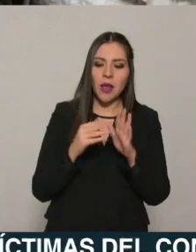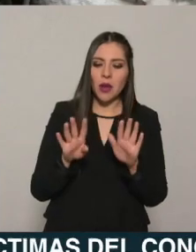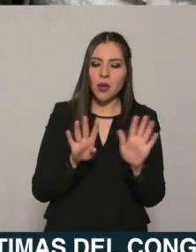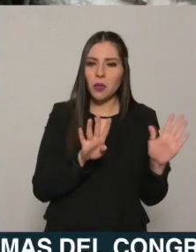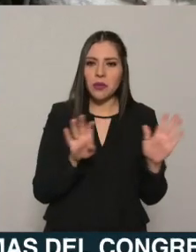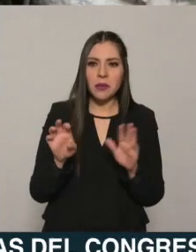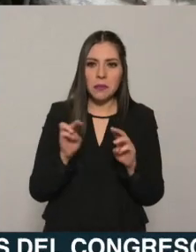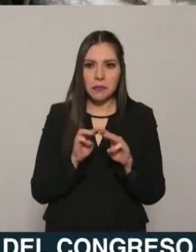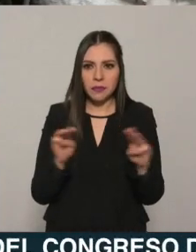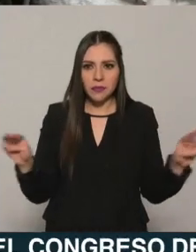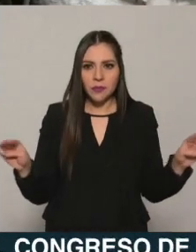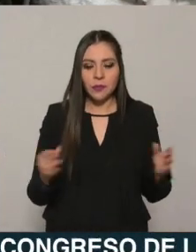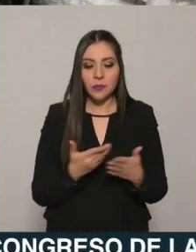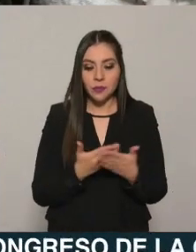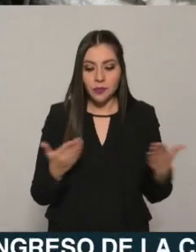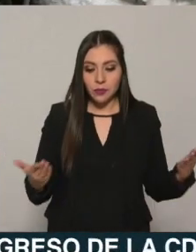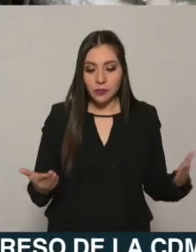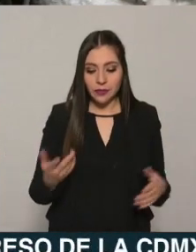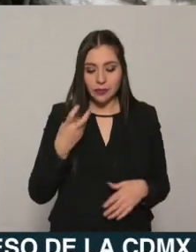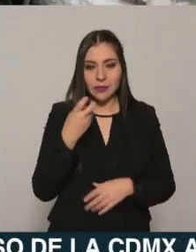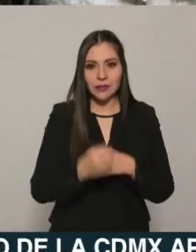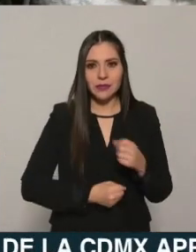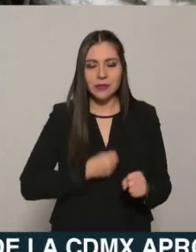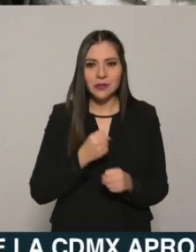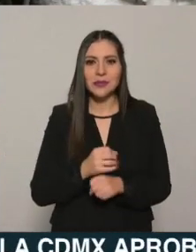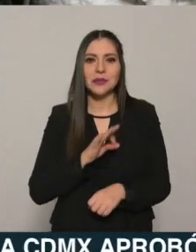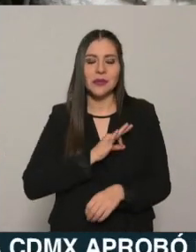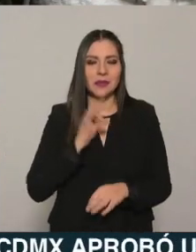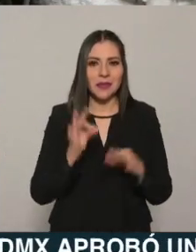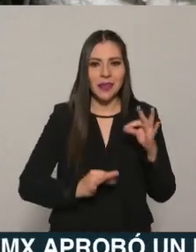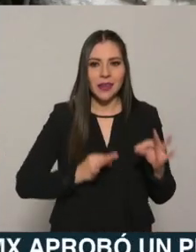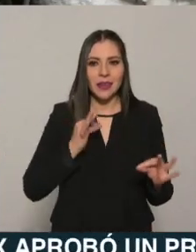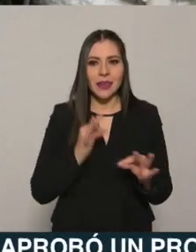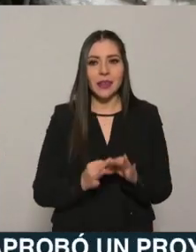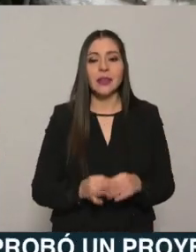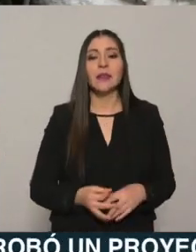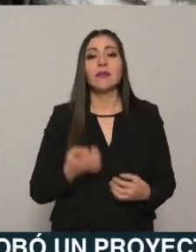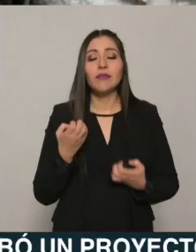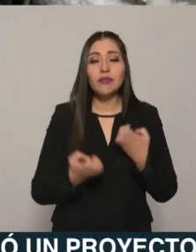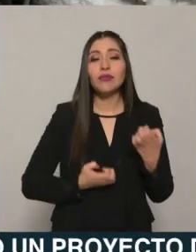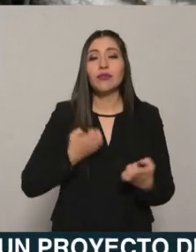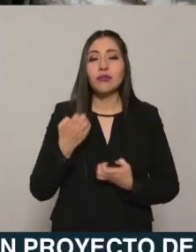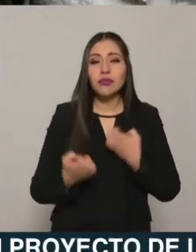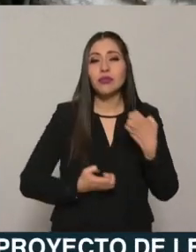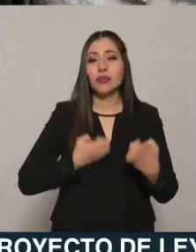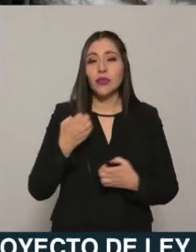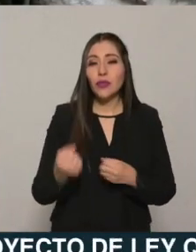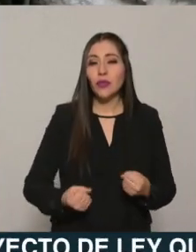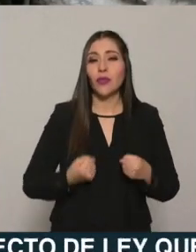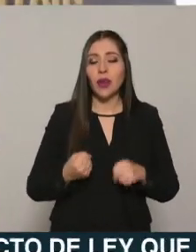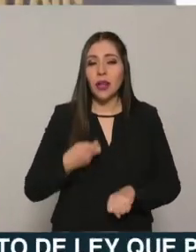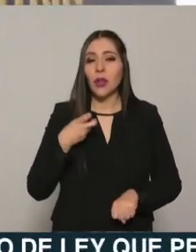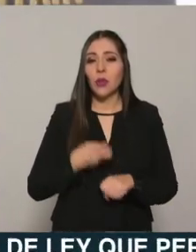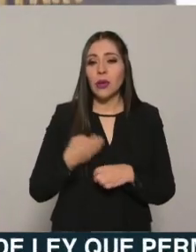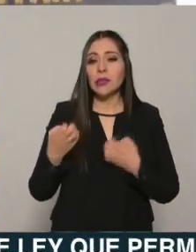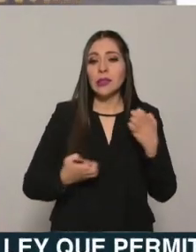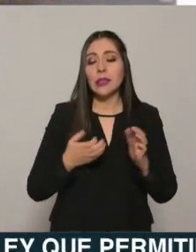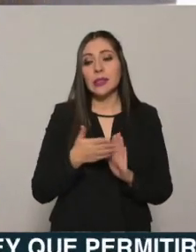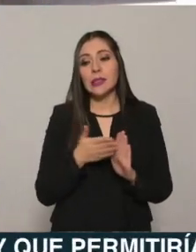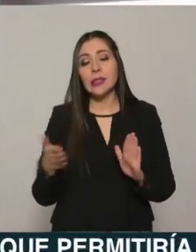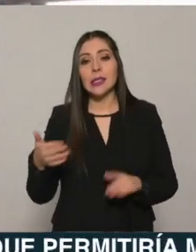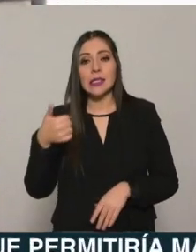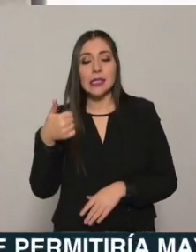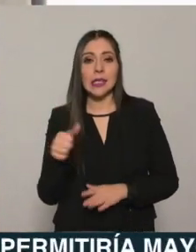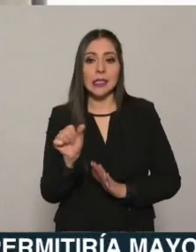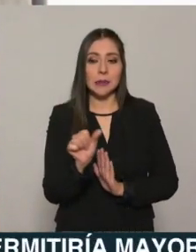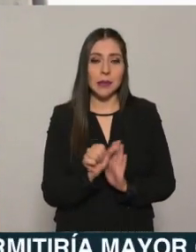posibilidad, ¿no? Y pues específicamente 6 meses de preparación muy dura, muy intensa, ¿no? En